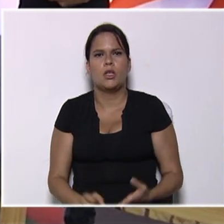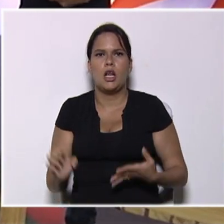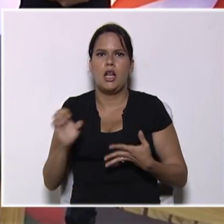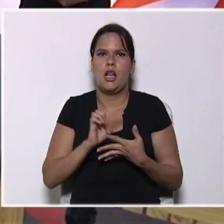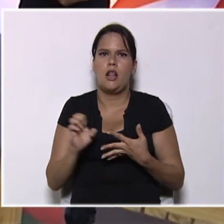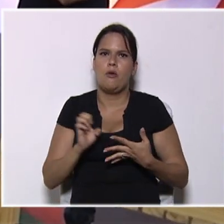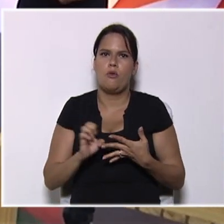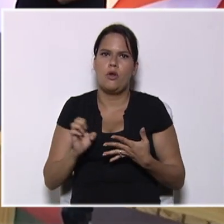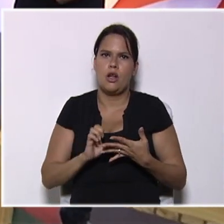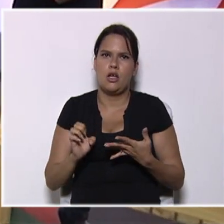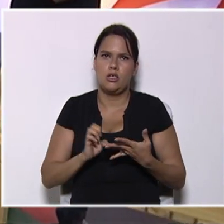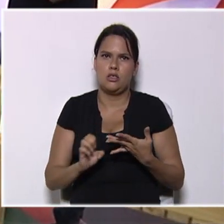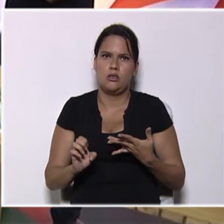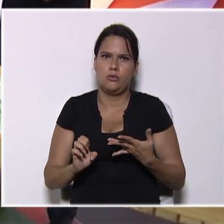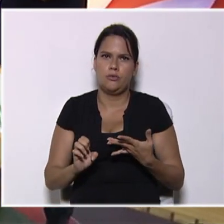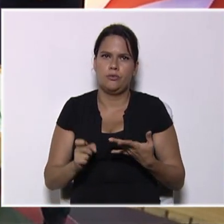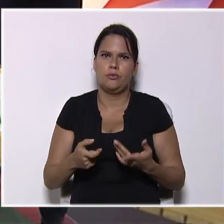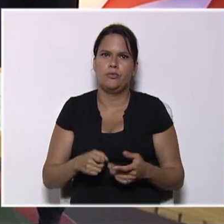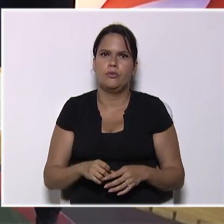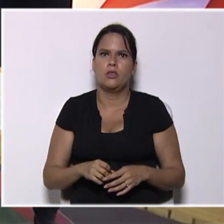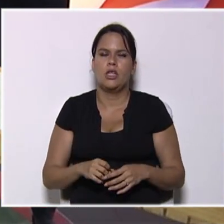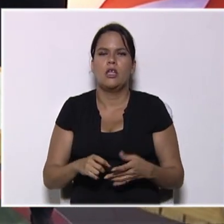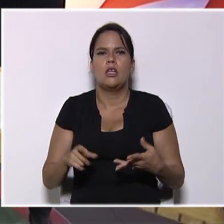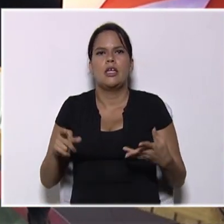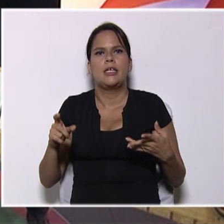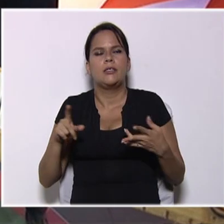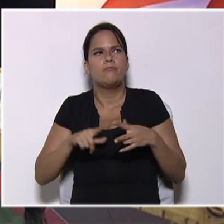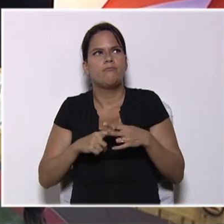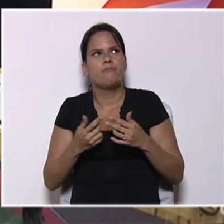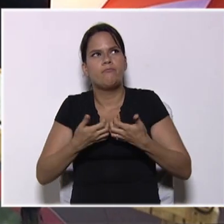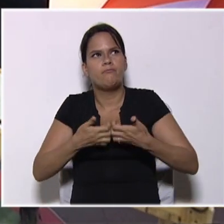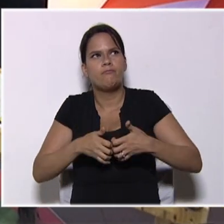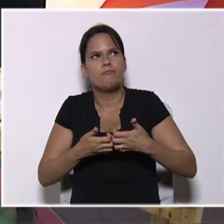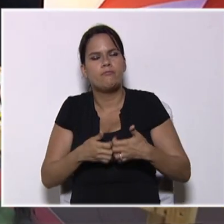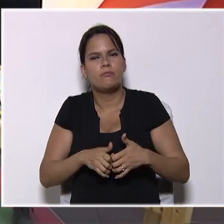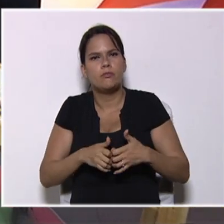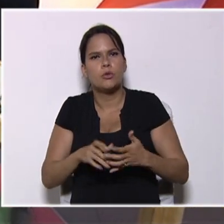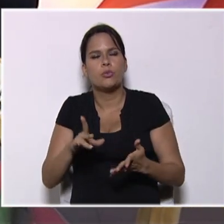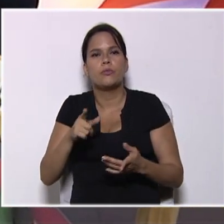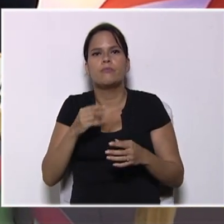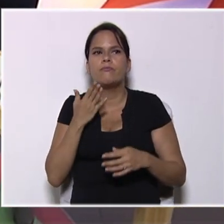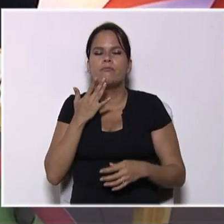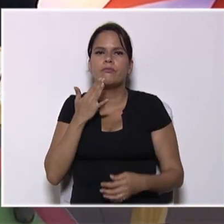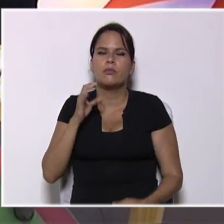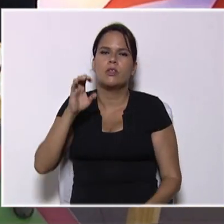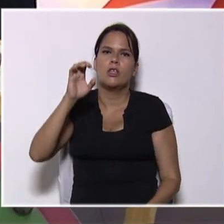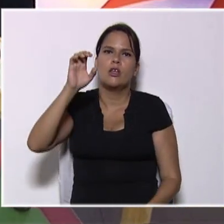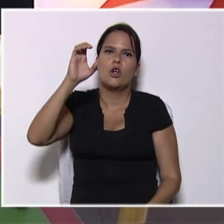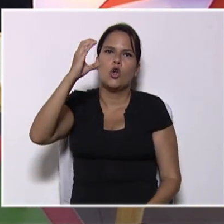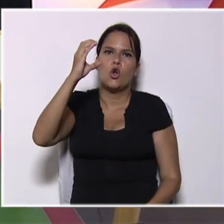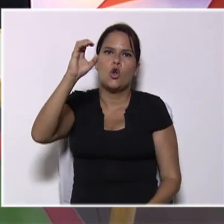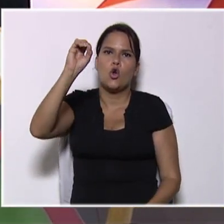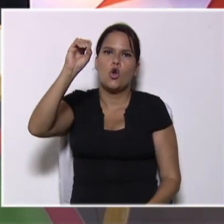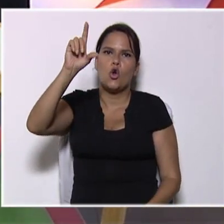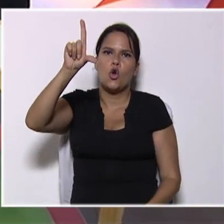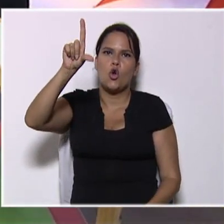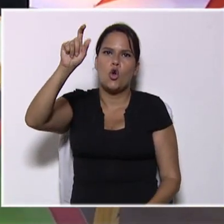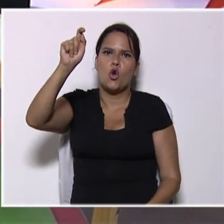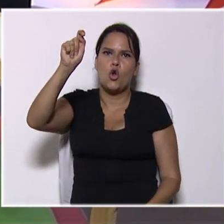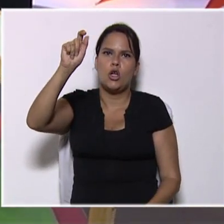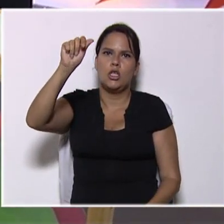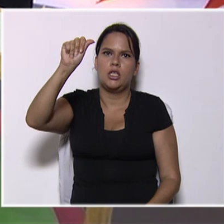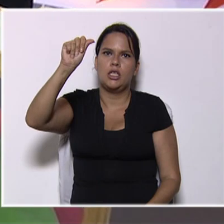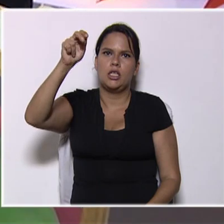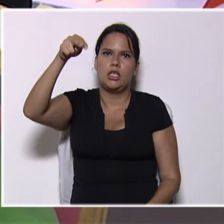la electrónica, como es el coltán. ¿Sí? Un mineral altamente potente porque es una aleación de